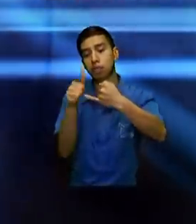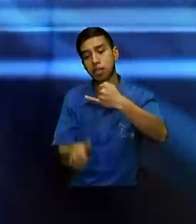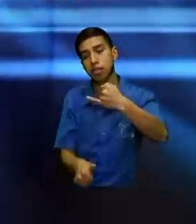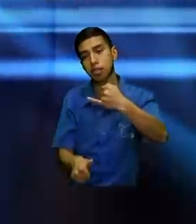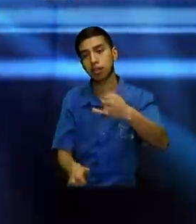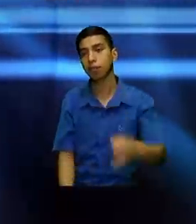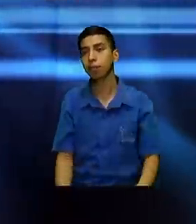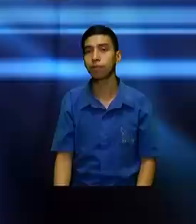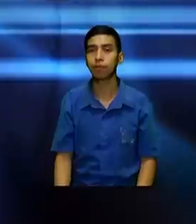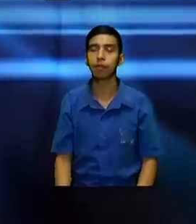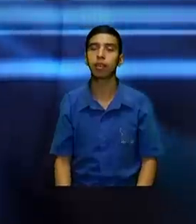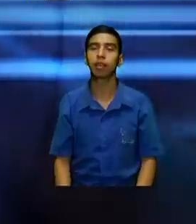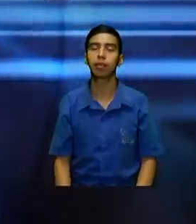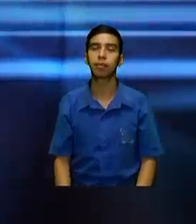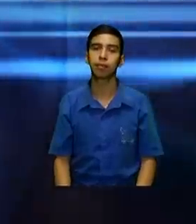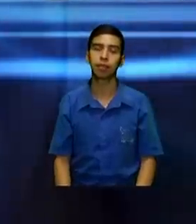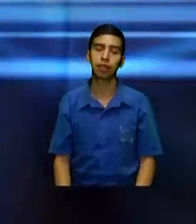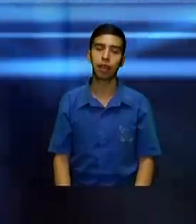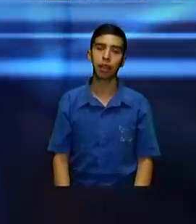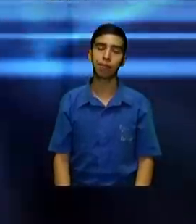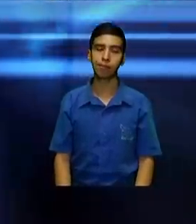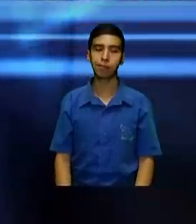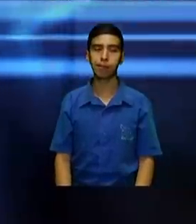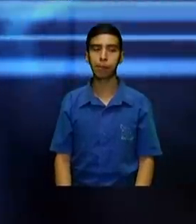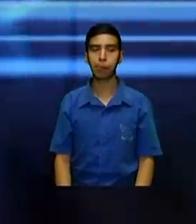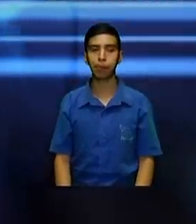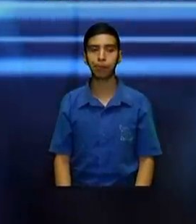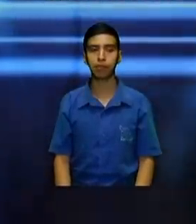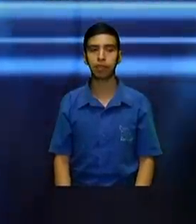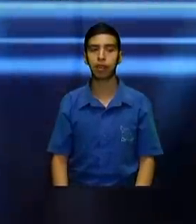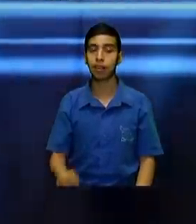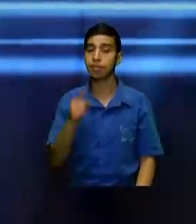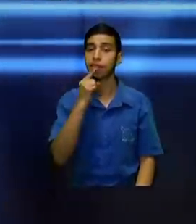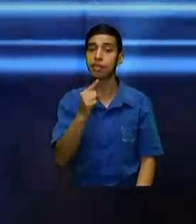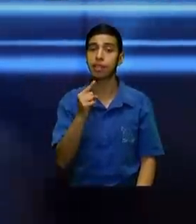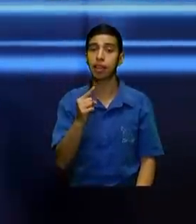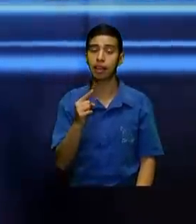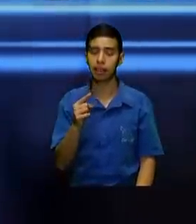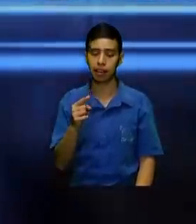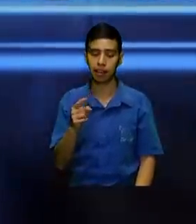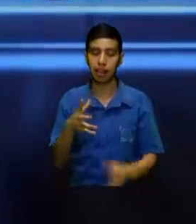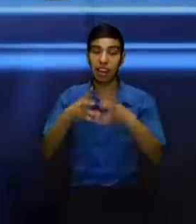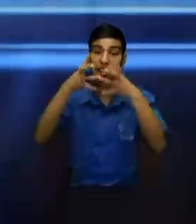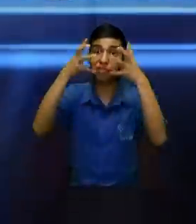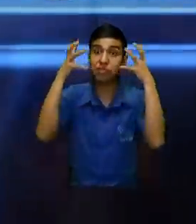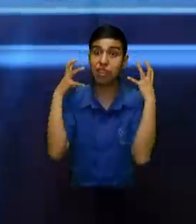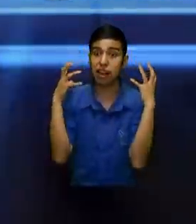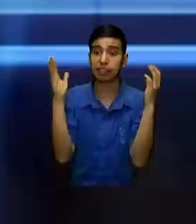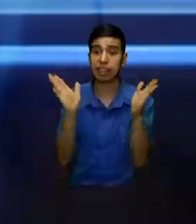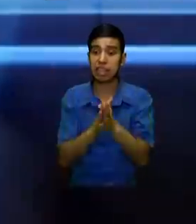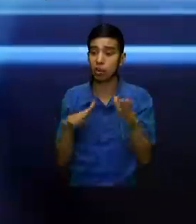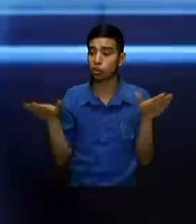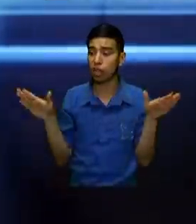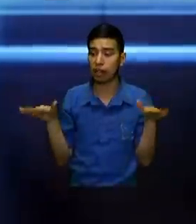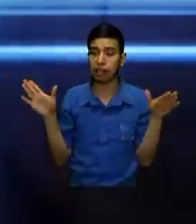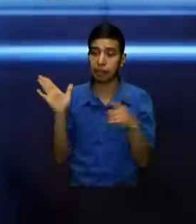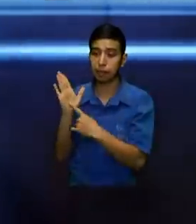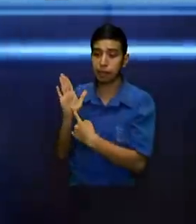está terminando su ayuno y dice que las fieras estaban y los ángeles estaban alrededor de él también.